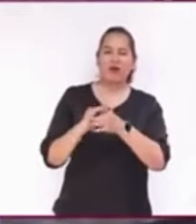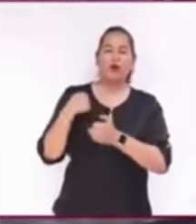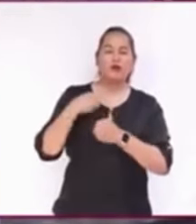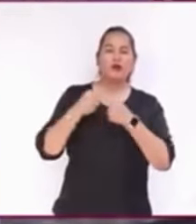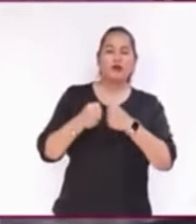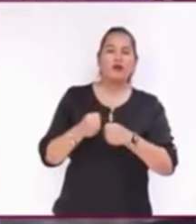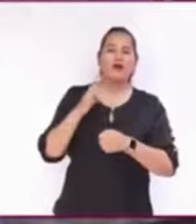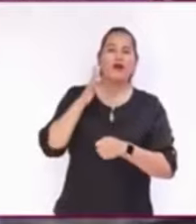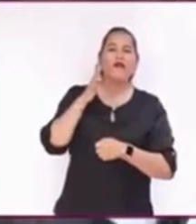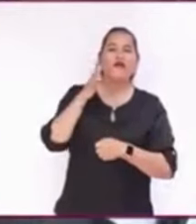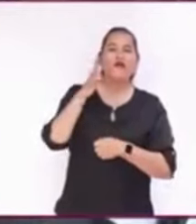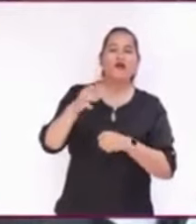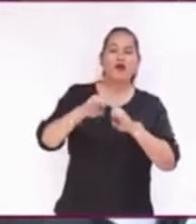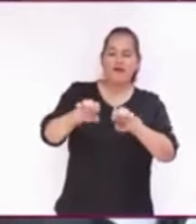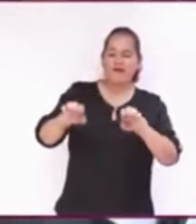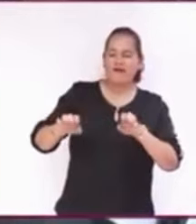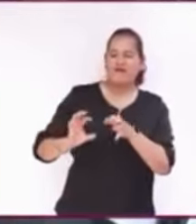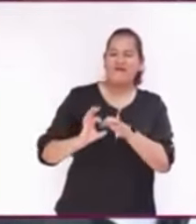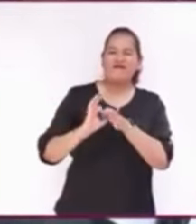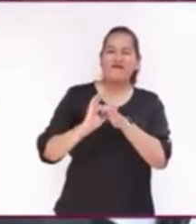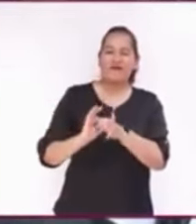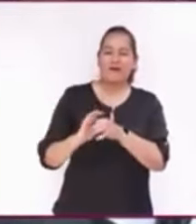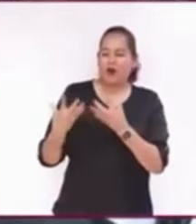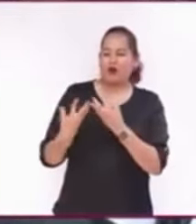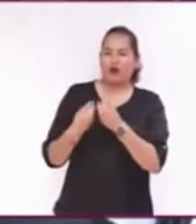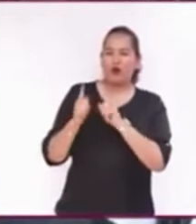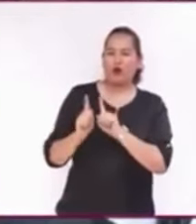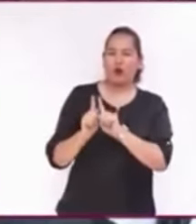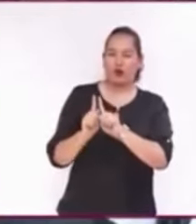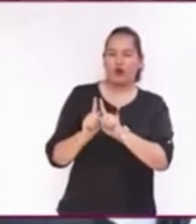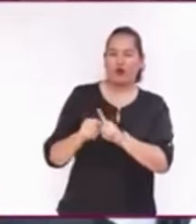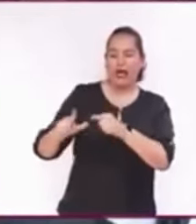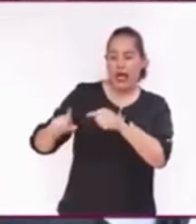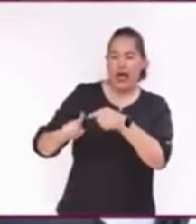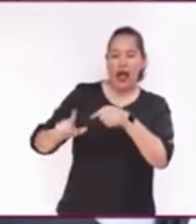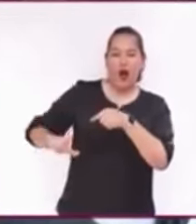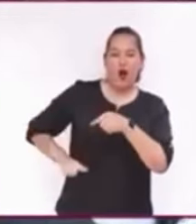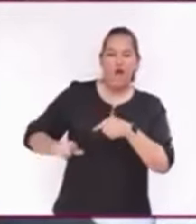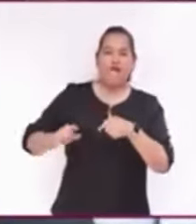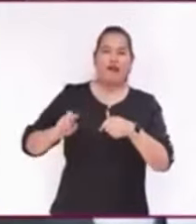los dos juntos a la gubernatura y a la presidencia de la República.